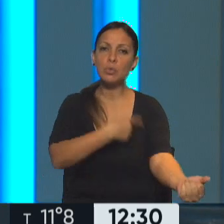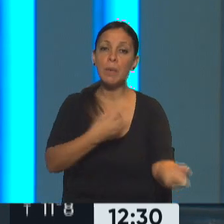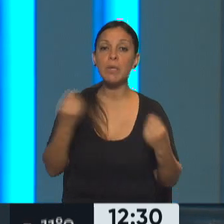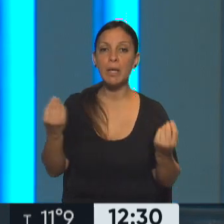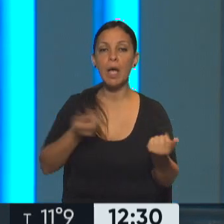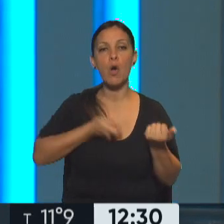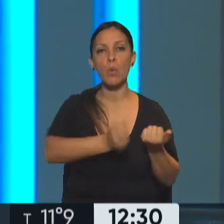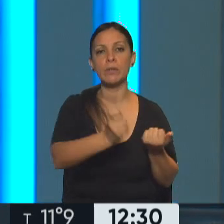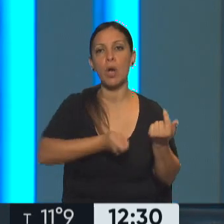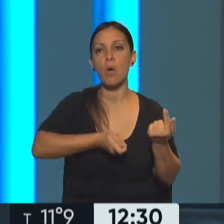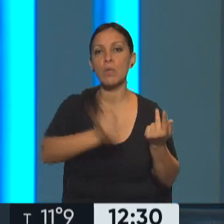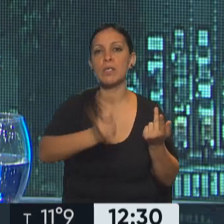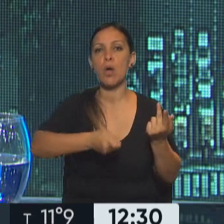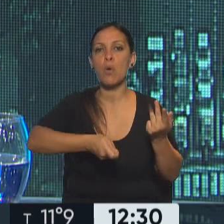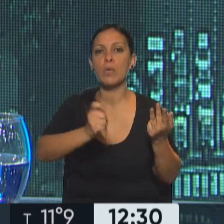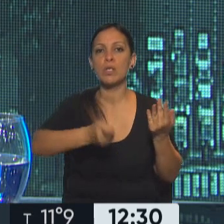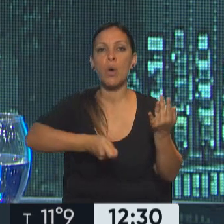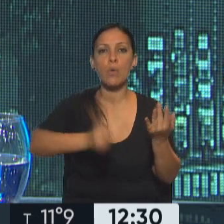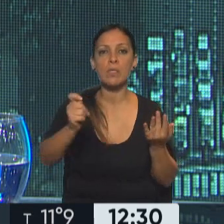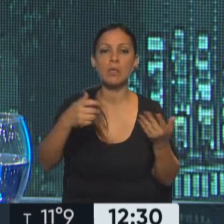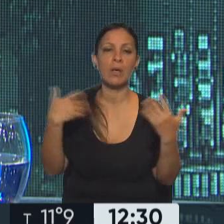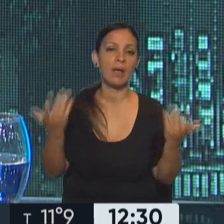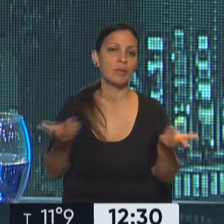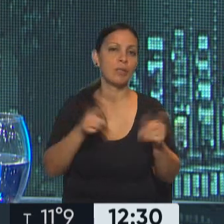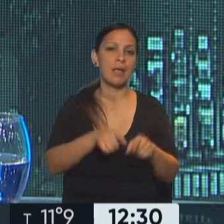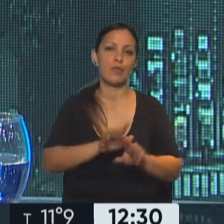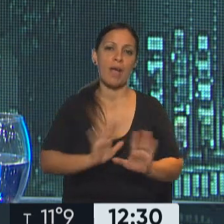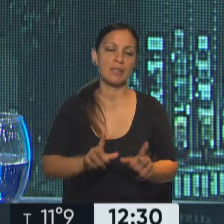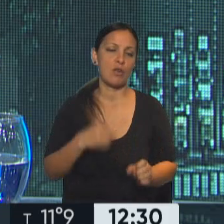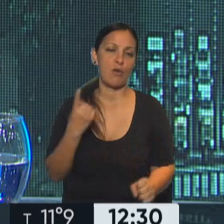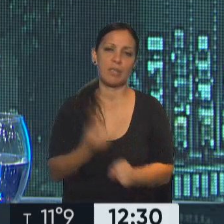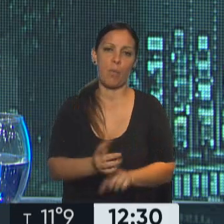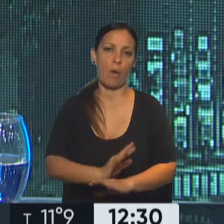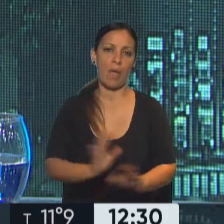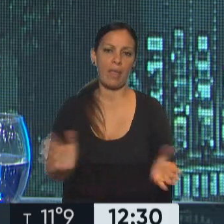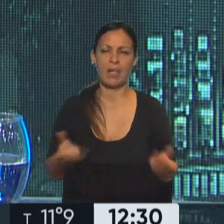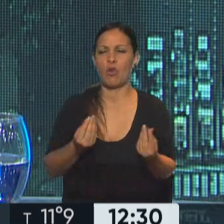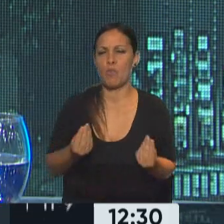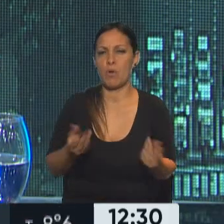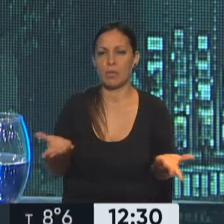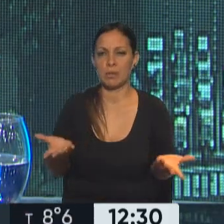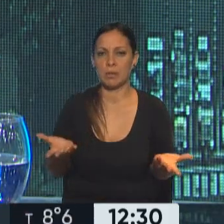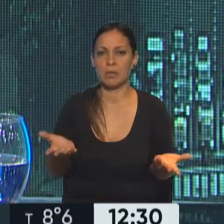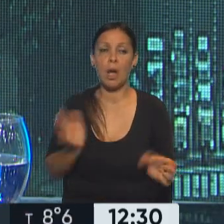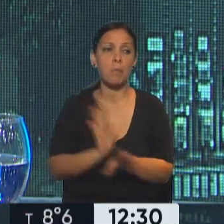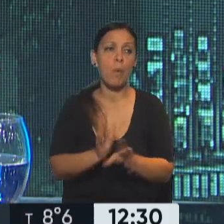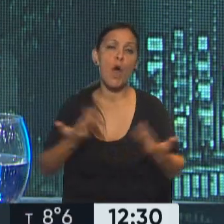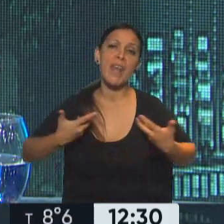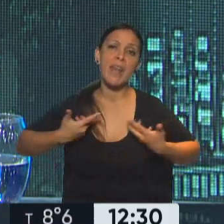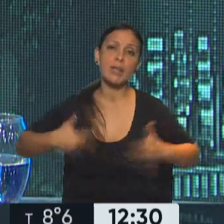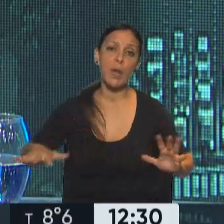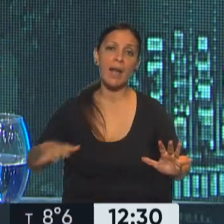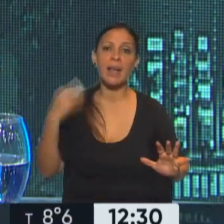judicialización. Claro. Entonces esto es inadmisible en nuestro Estado de Derecho. ¿Cómo puede ser que tomemos como natural